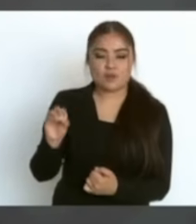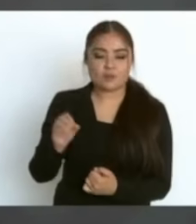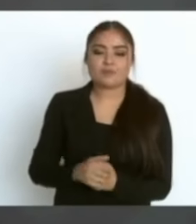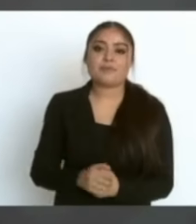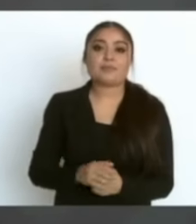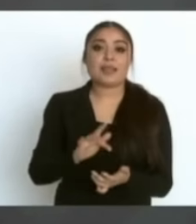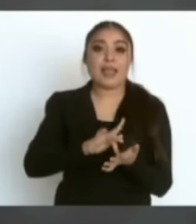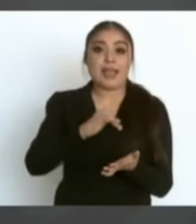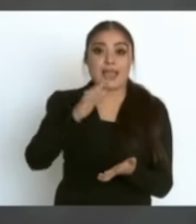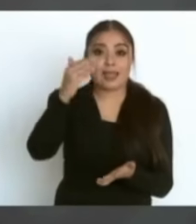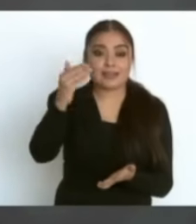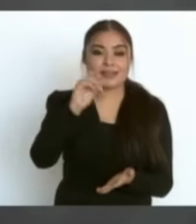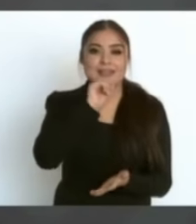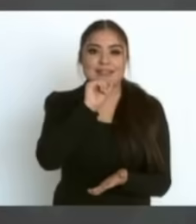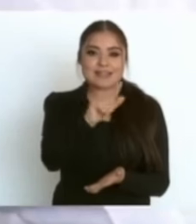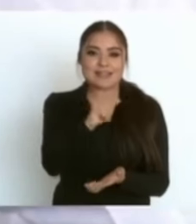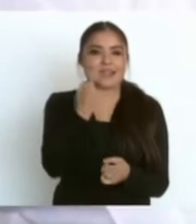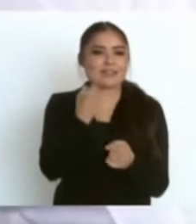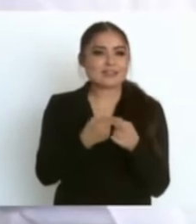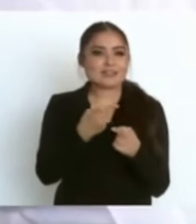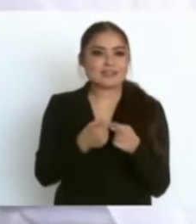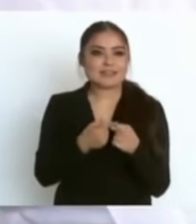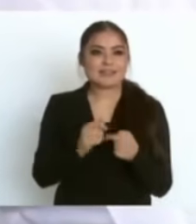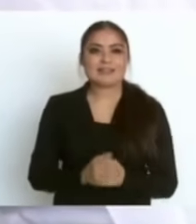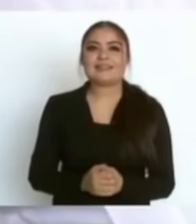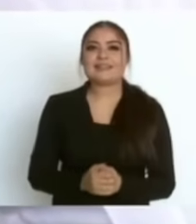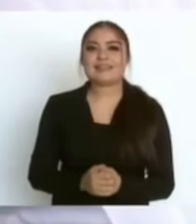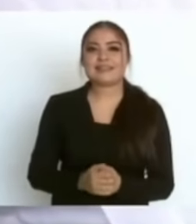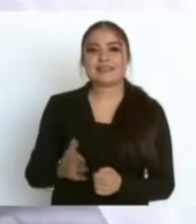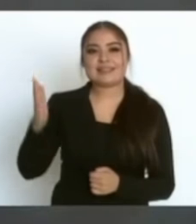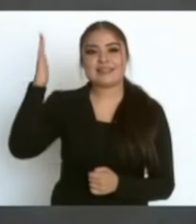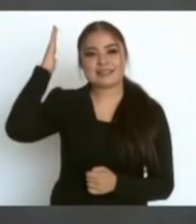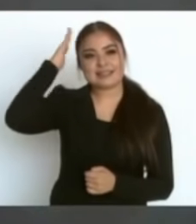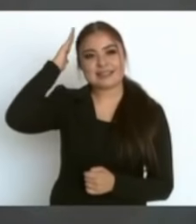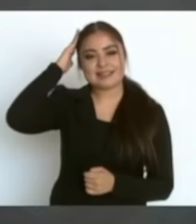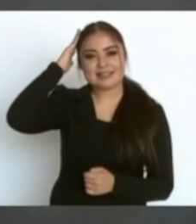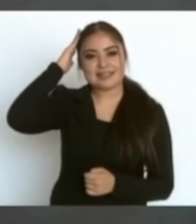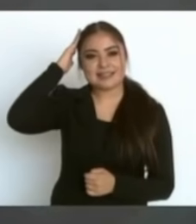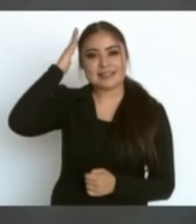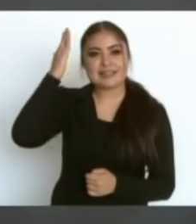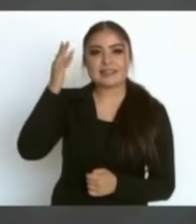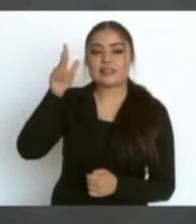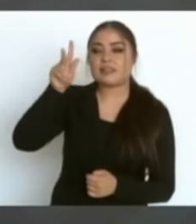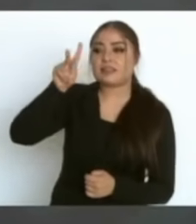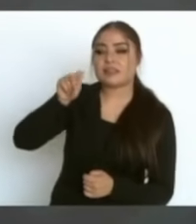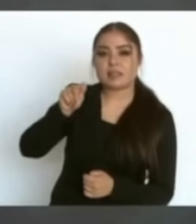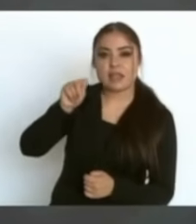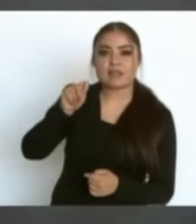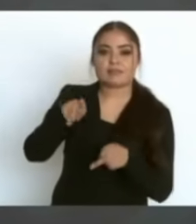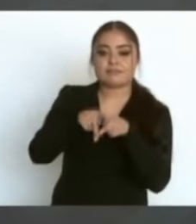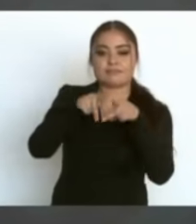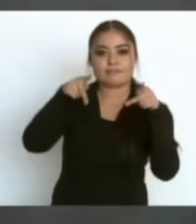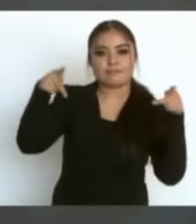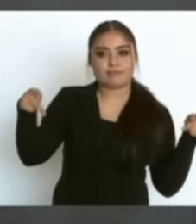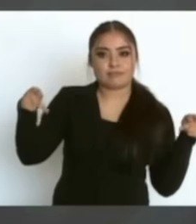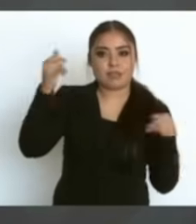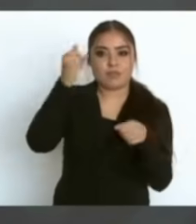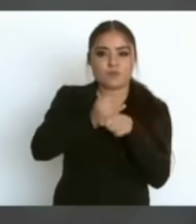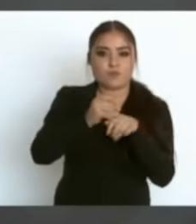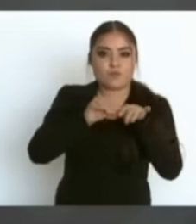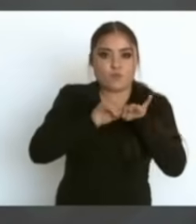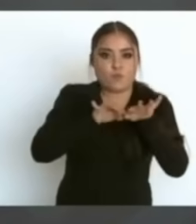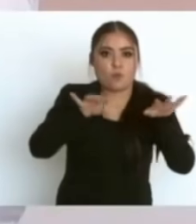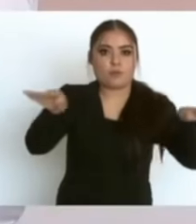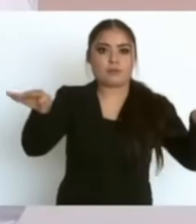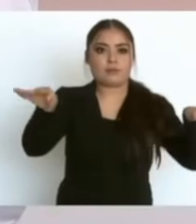los dirigentes medios de información a